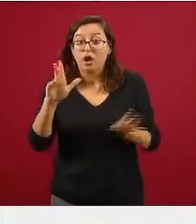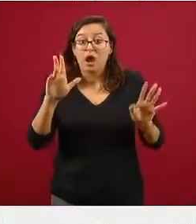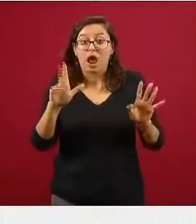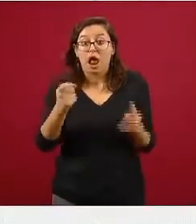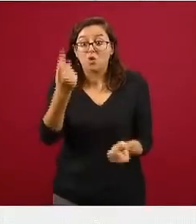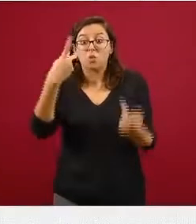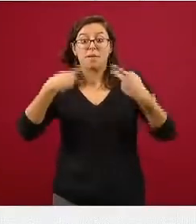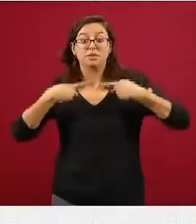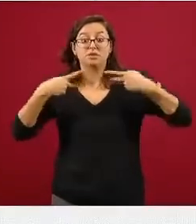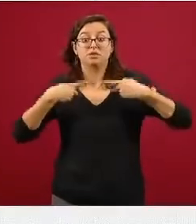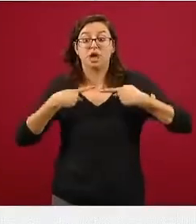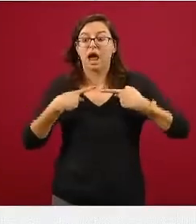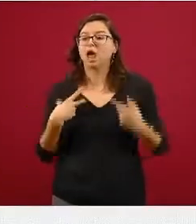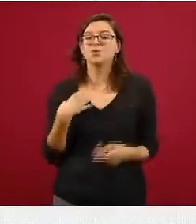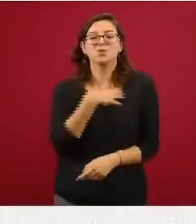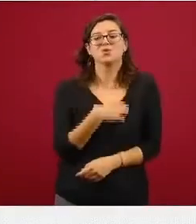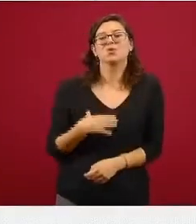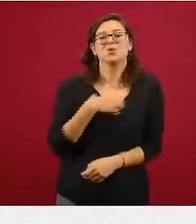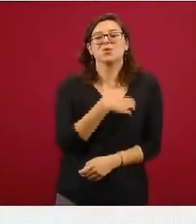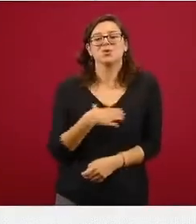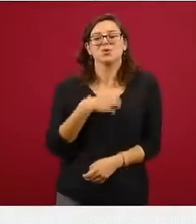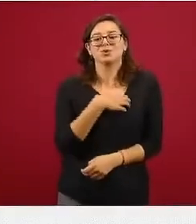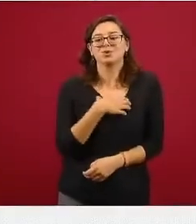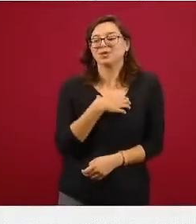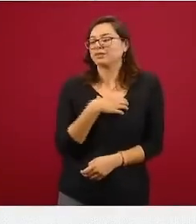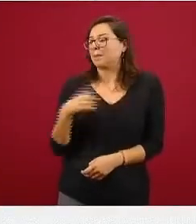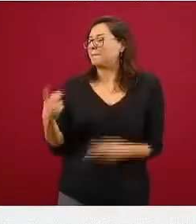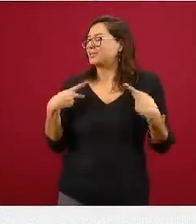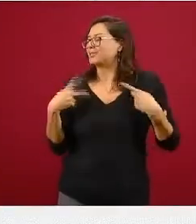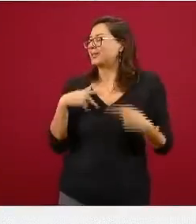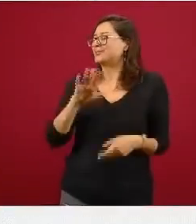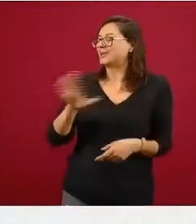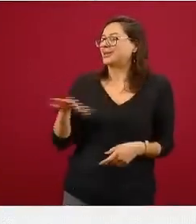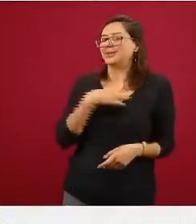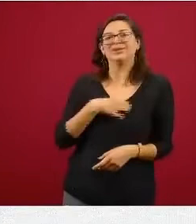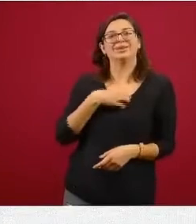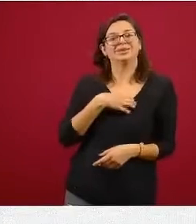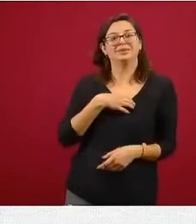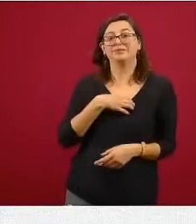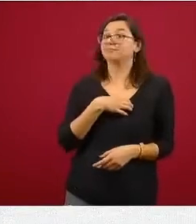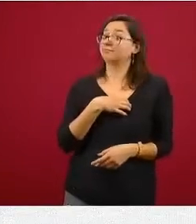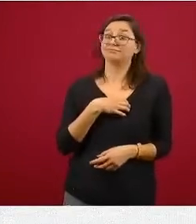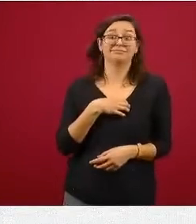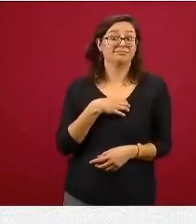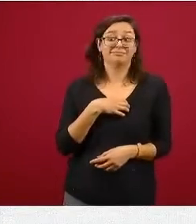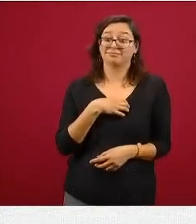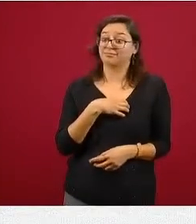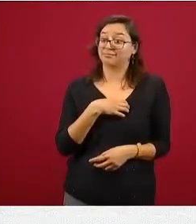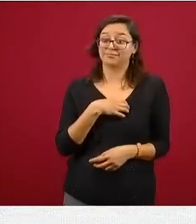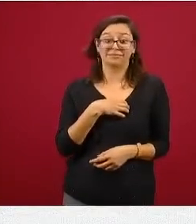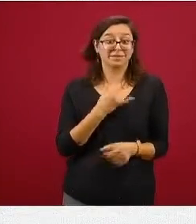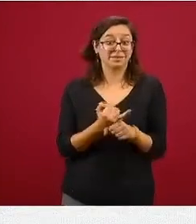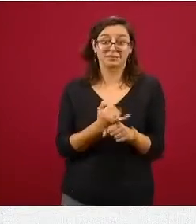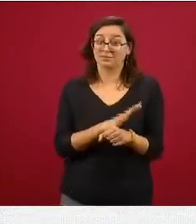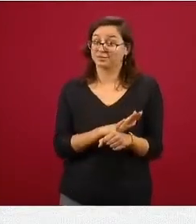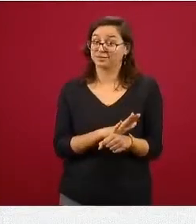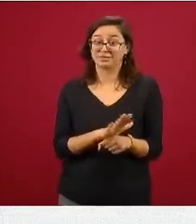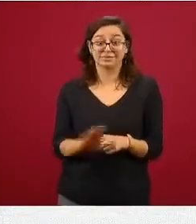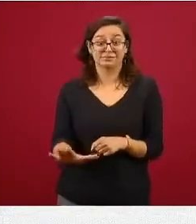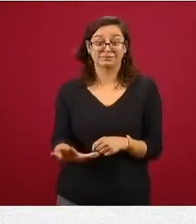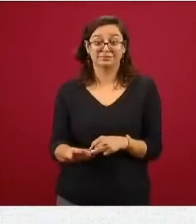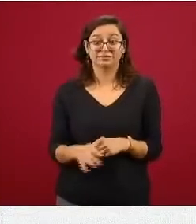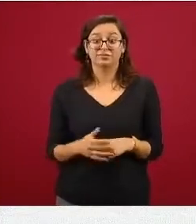disparate de decir hay satisfacción cuando mueren personas. Espero que no sea el caso.